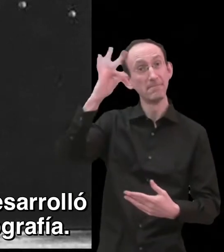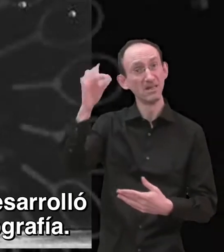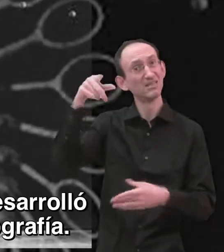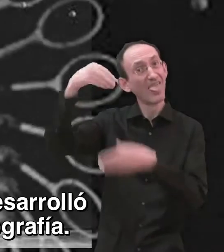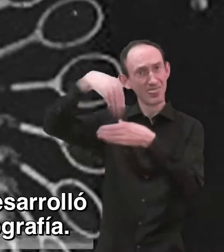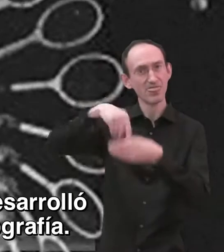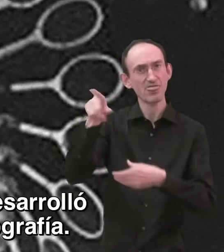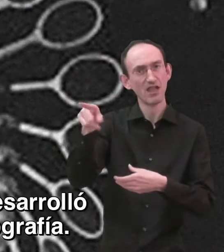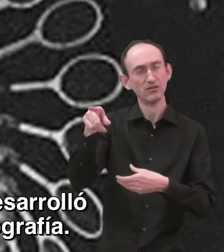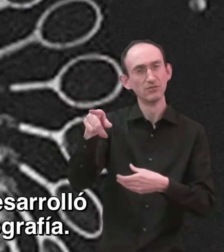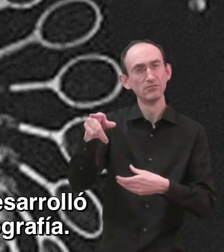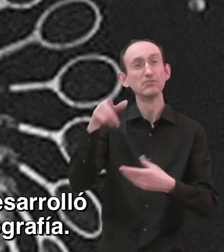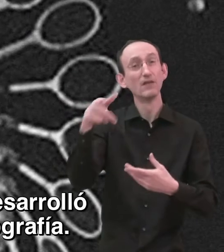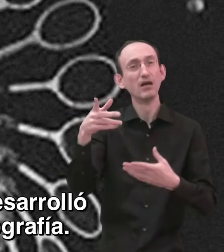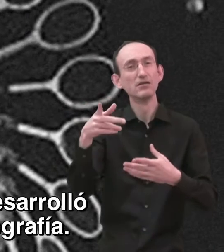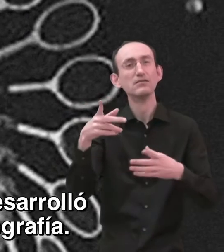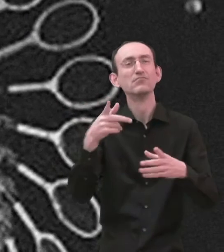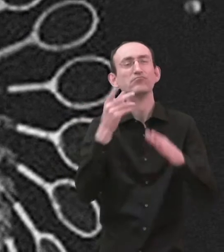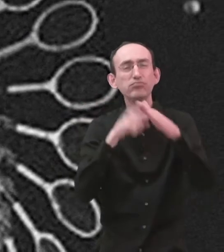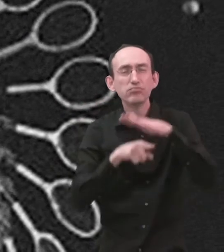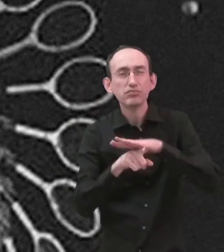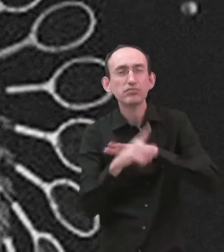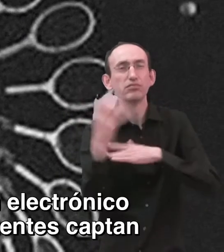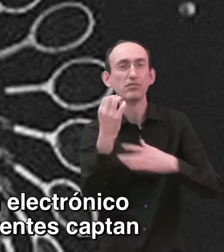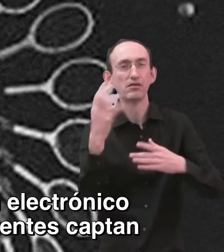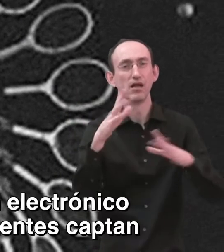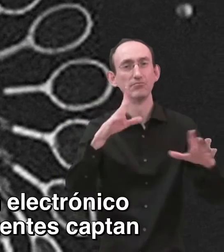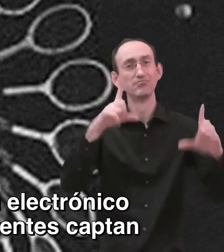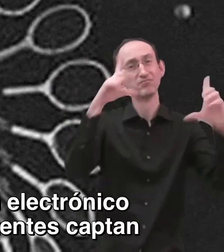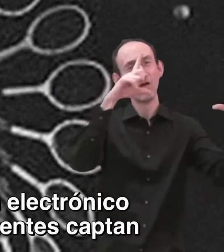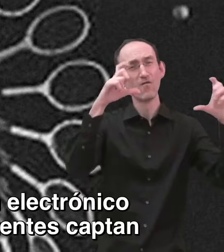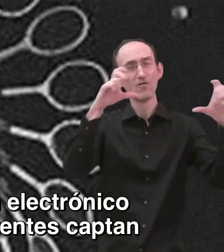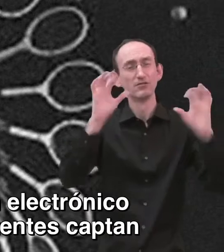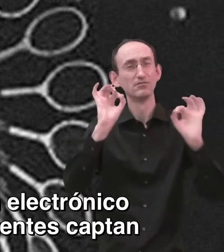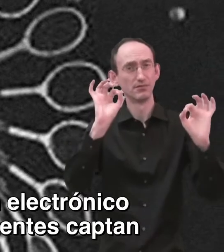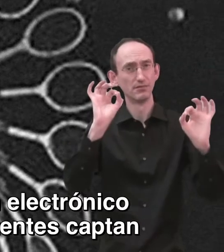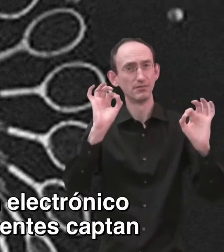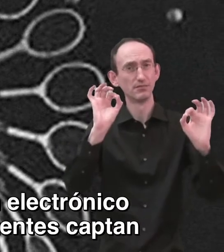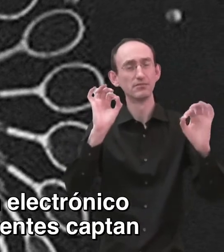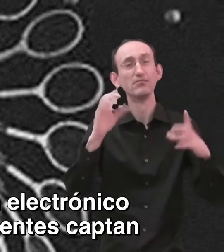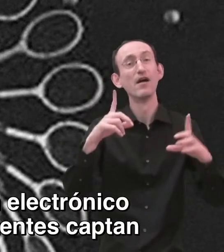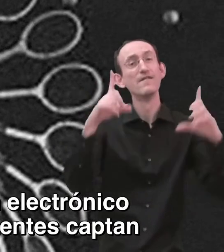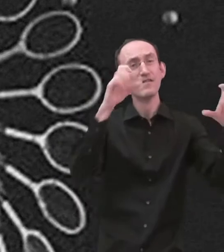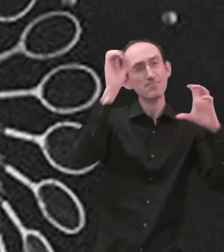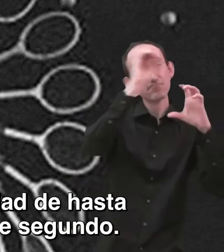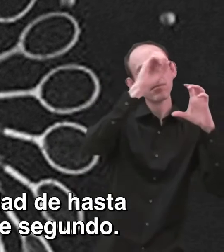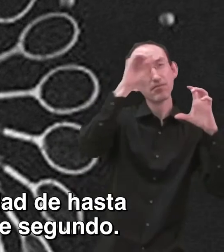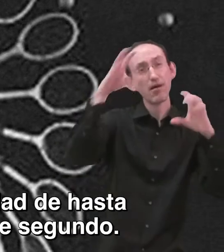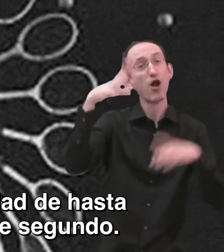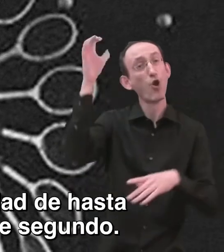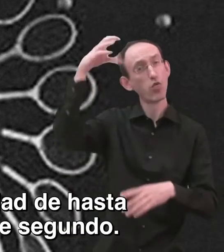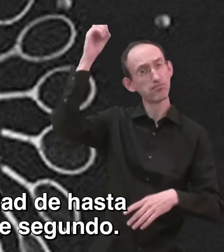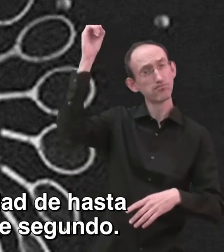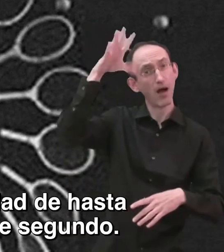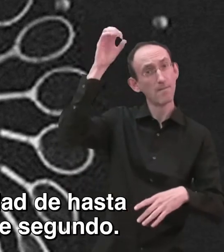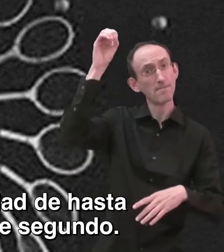seno desarrolló la estrobofotografía. Se trata de un flash electrónico cuyas luces intermitentes captan